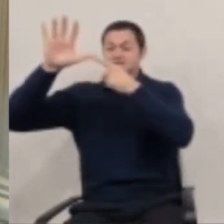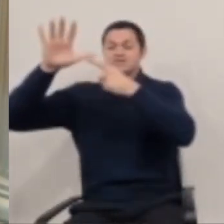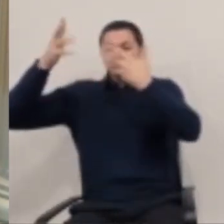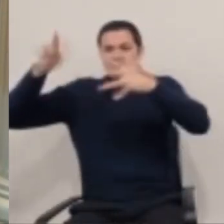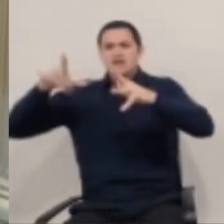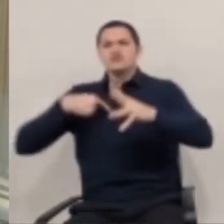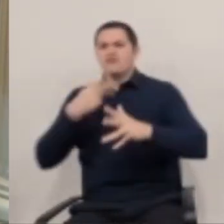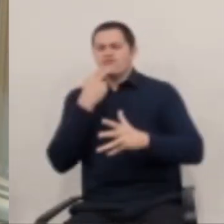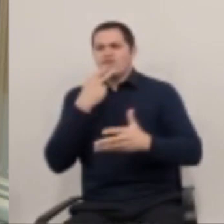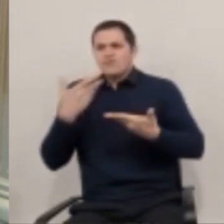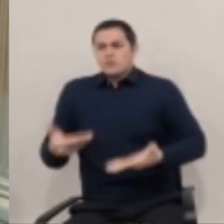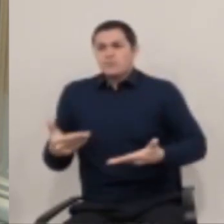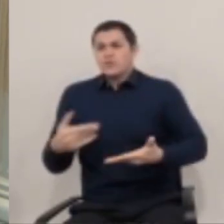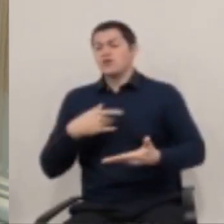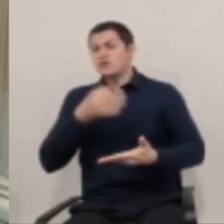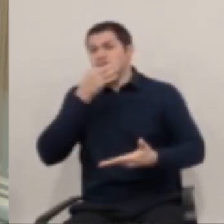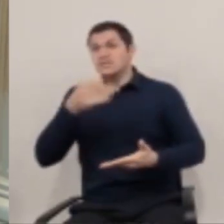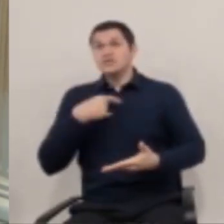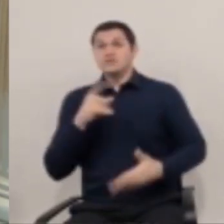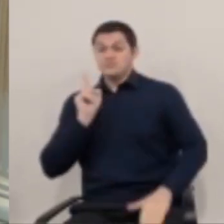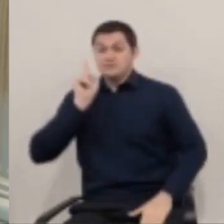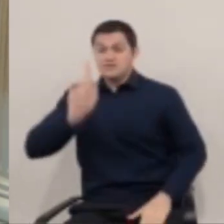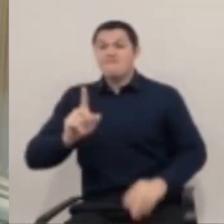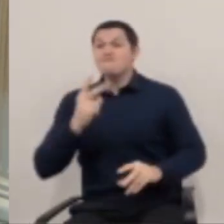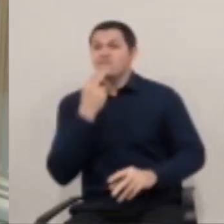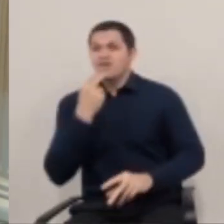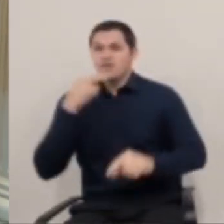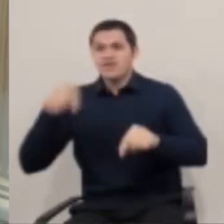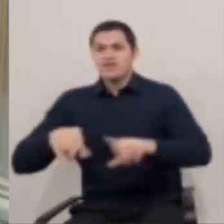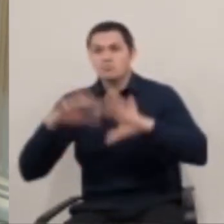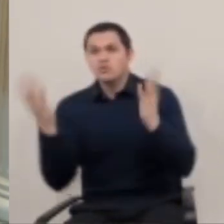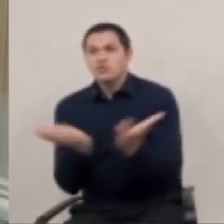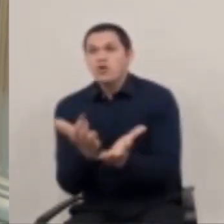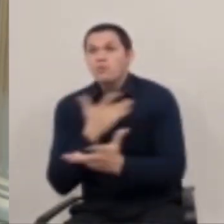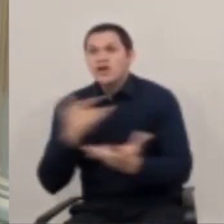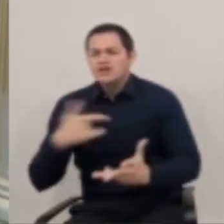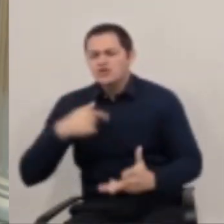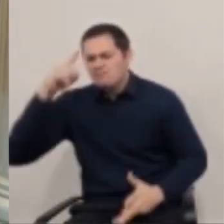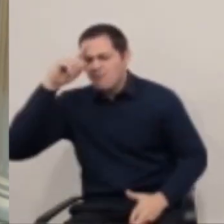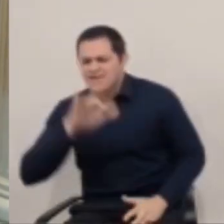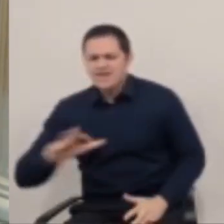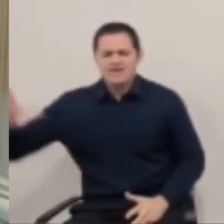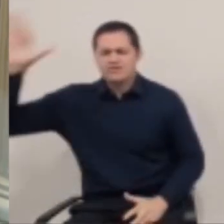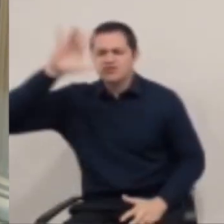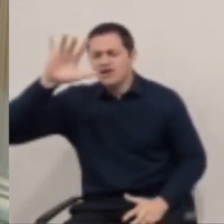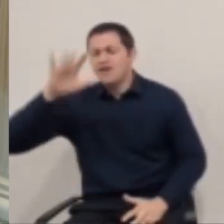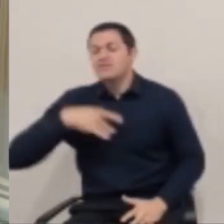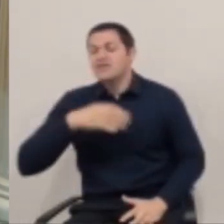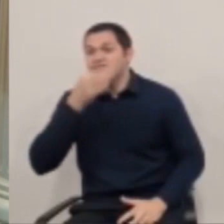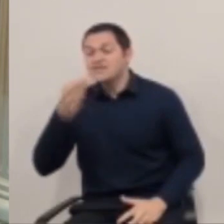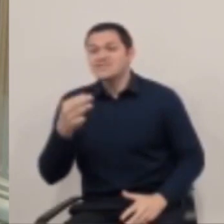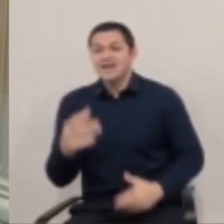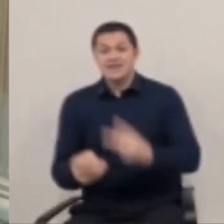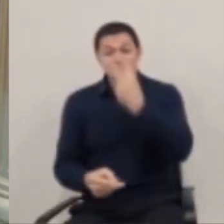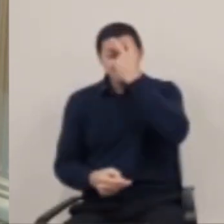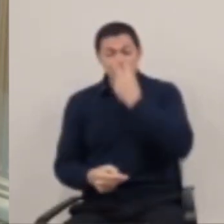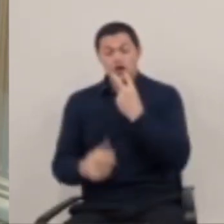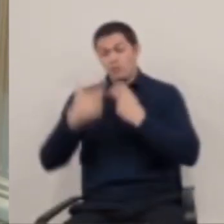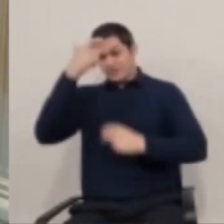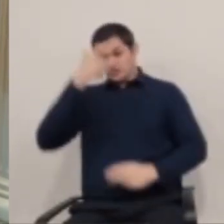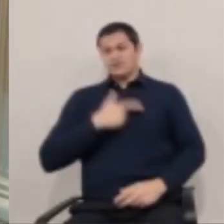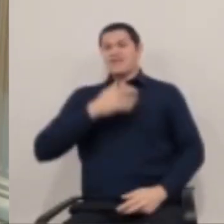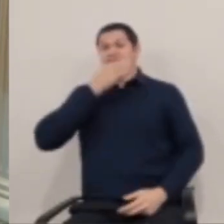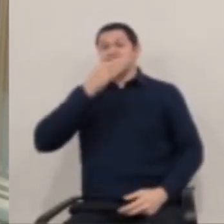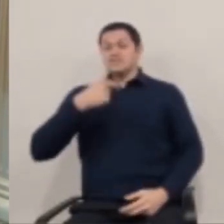si no puedo decir que lo imagino de mi propia manera. Cuando un ciego dice imagino, Ello significa que él también tiene una representación interna